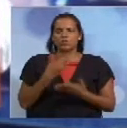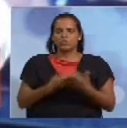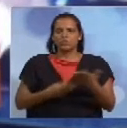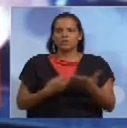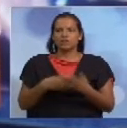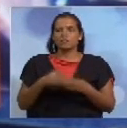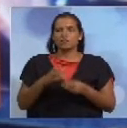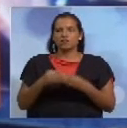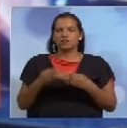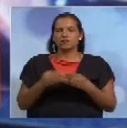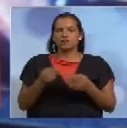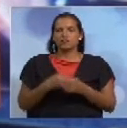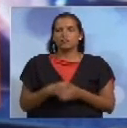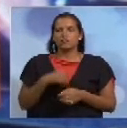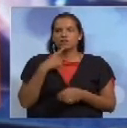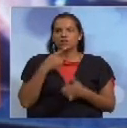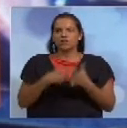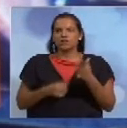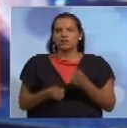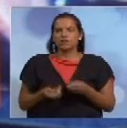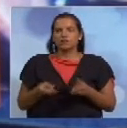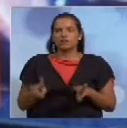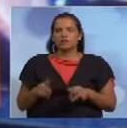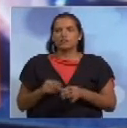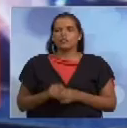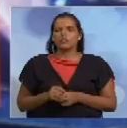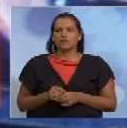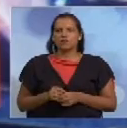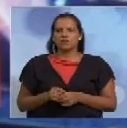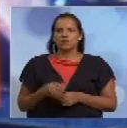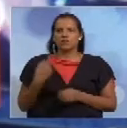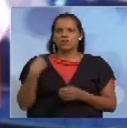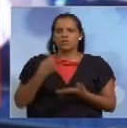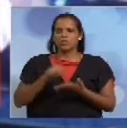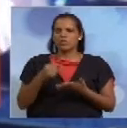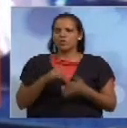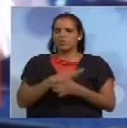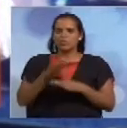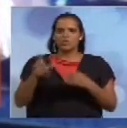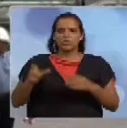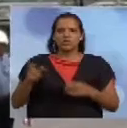y presupuestos listos para que ellas, a su vez, tuvieran listo todo el